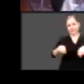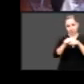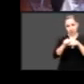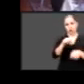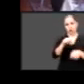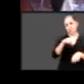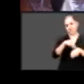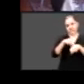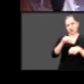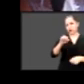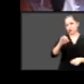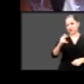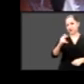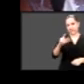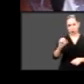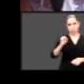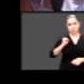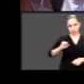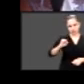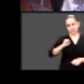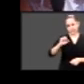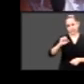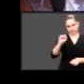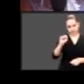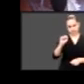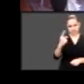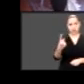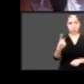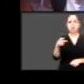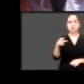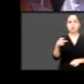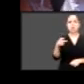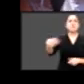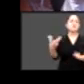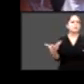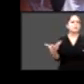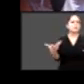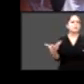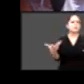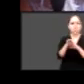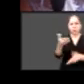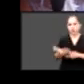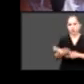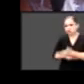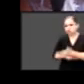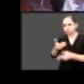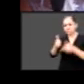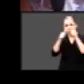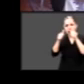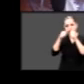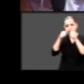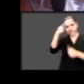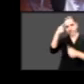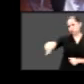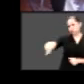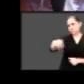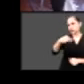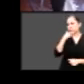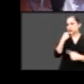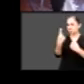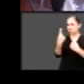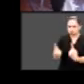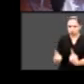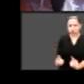Instituto de Salud para el Bienestar queremos conocer cómo se va a garantizar el acceso a la salud para los más pequeños estas son